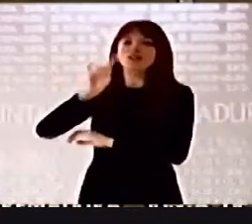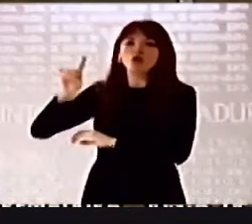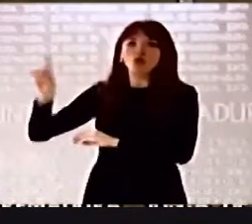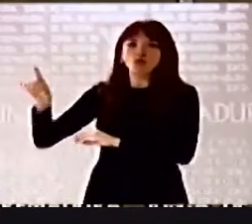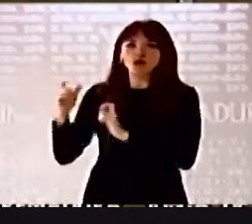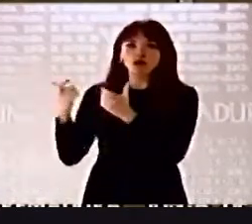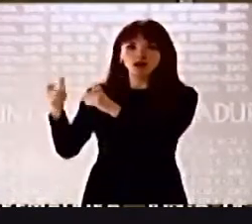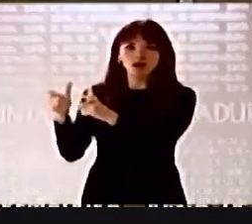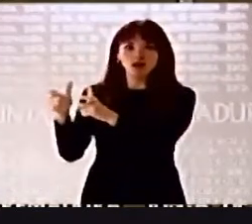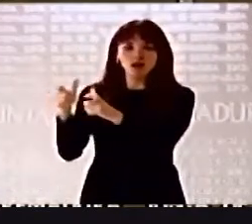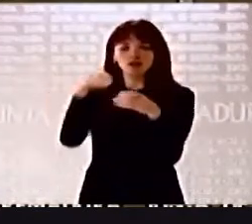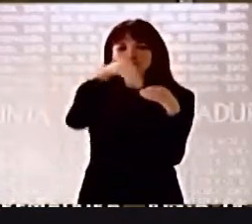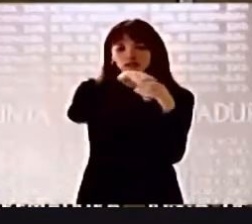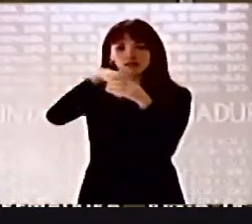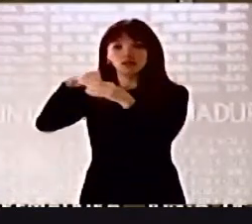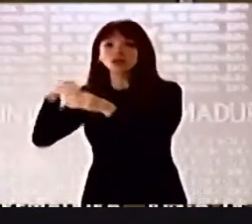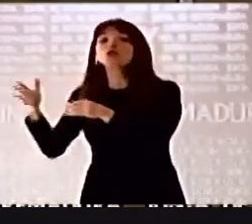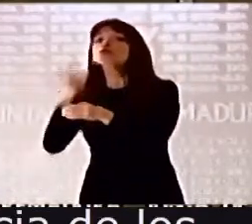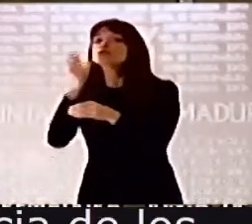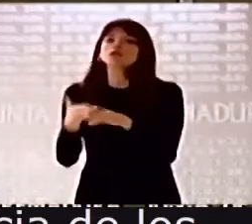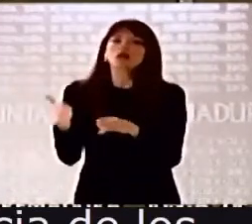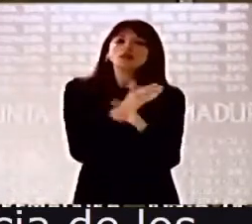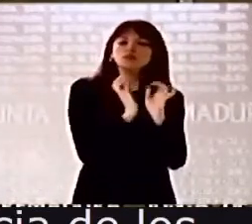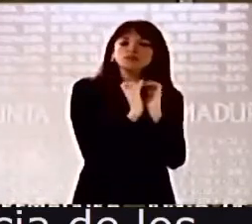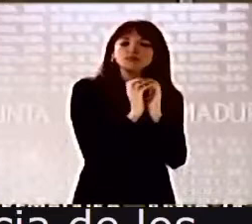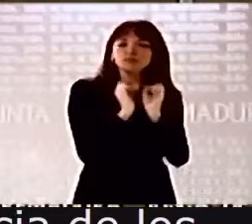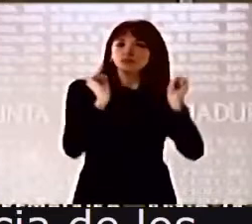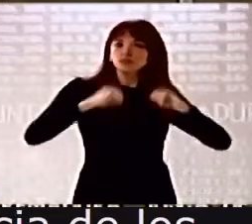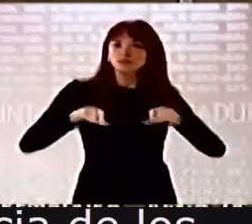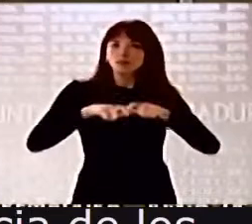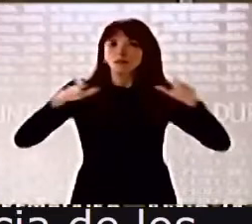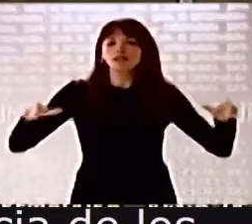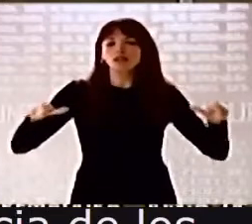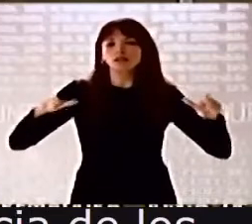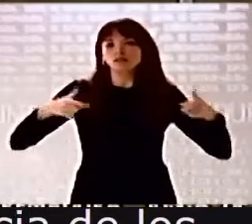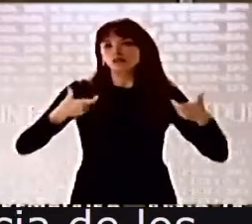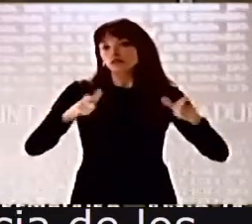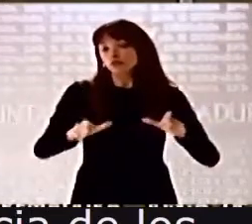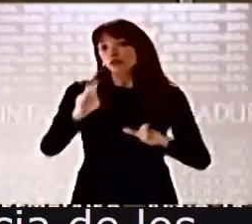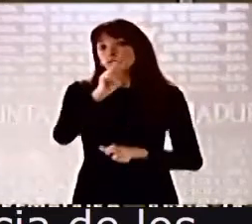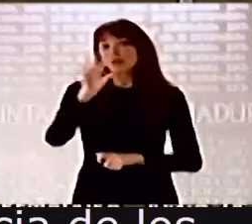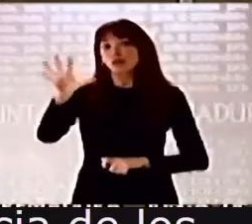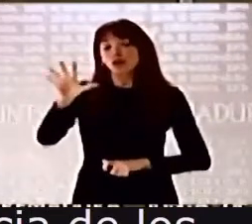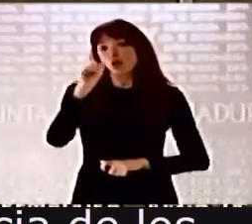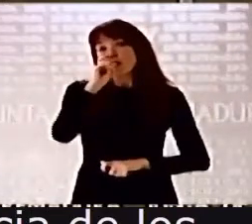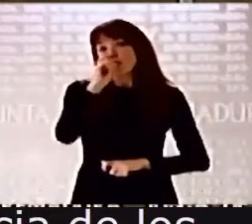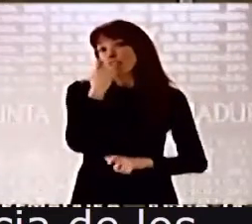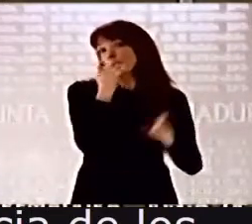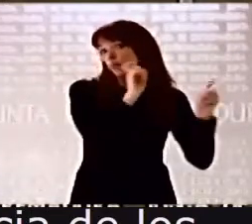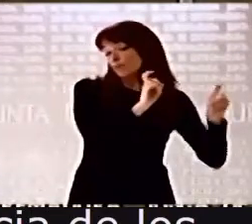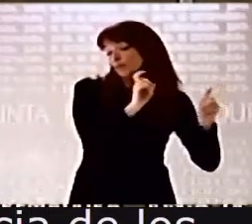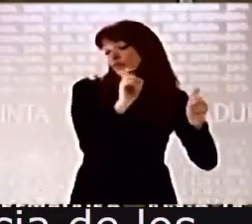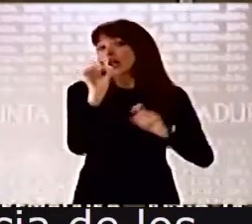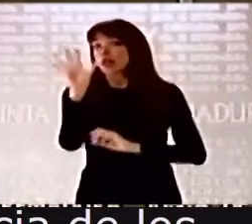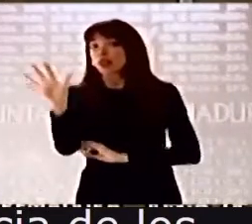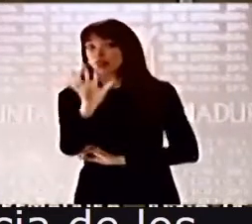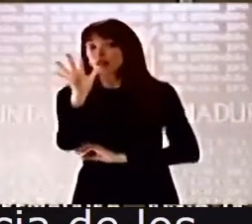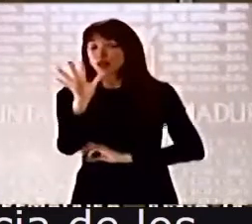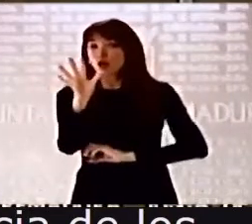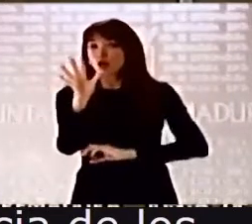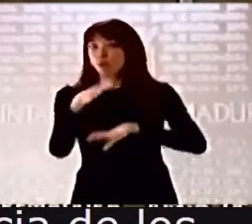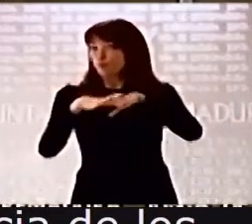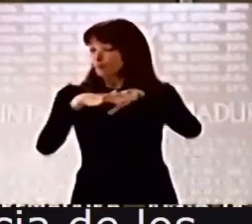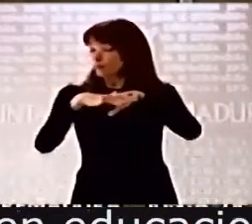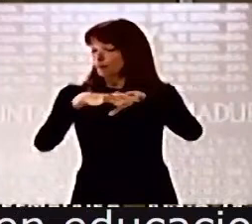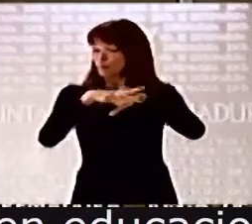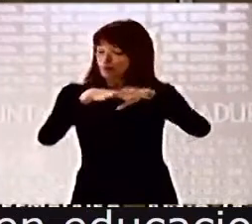son consecuencia de los acuerdos de mesa sectorial de 25 de julio en el caso de Educación, de 5 de diciembre en el caso, de Administración